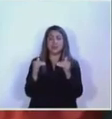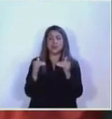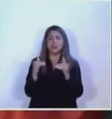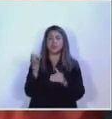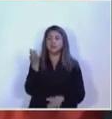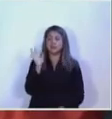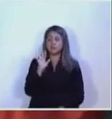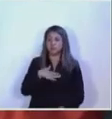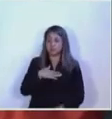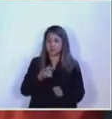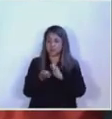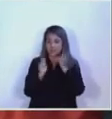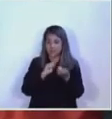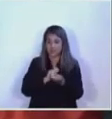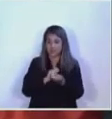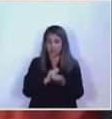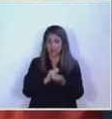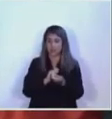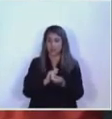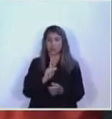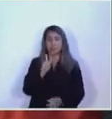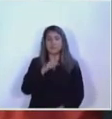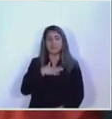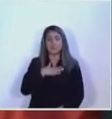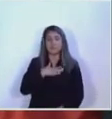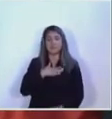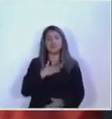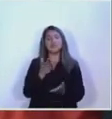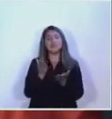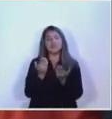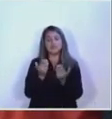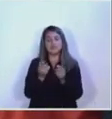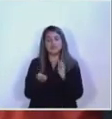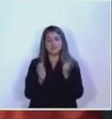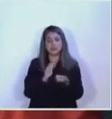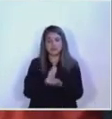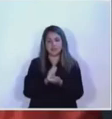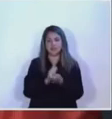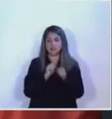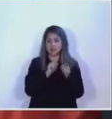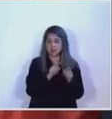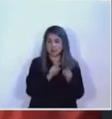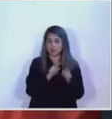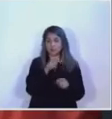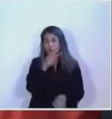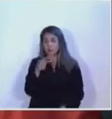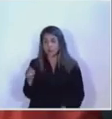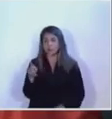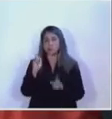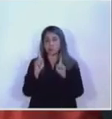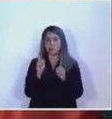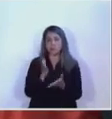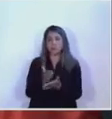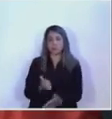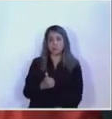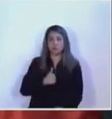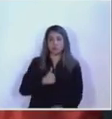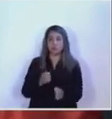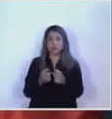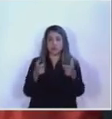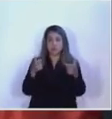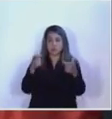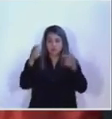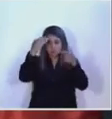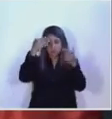solo quiere cambios, sino que también los necesita. Con ellas y ellos debemos cumplir, ampliar el horizonte